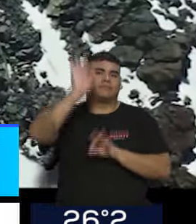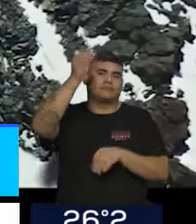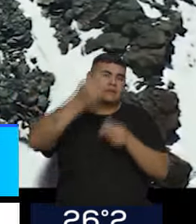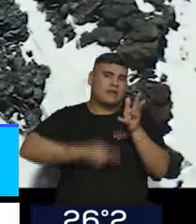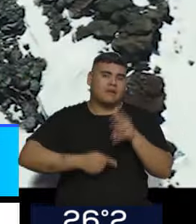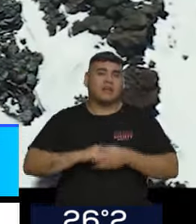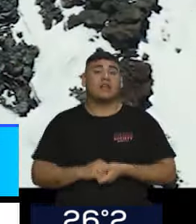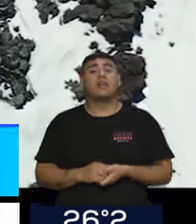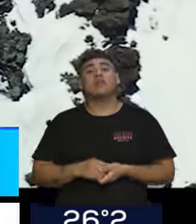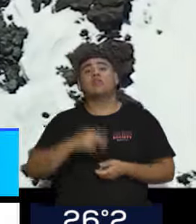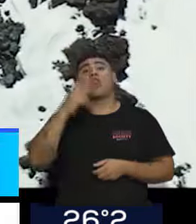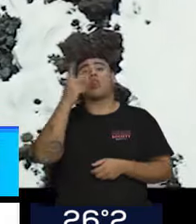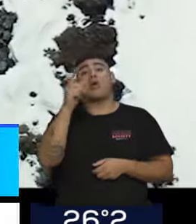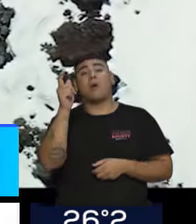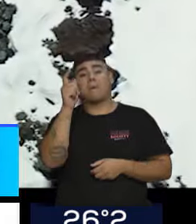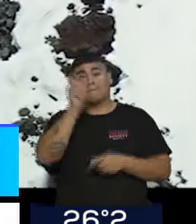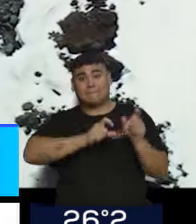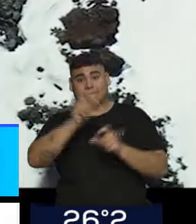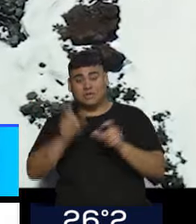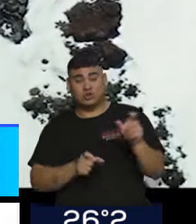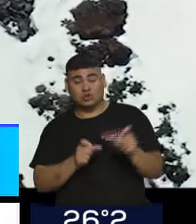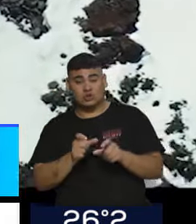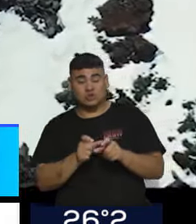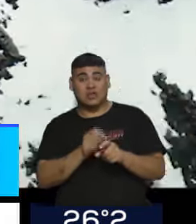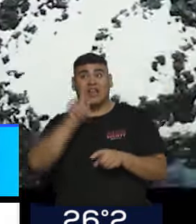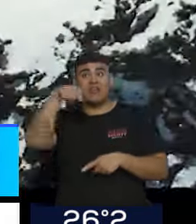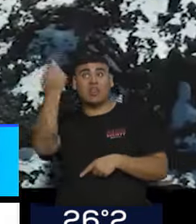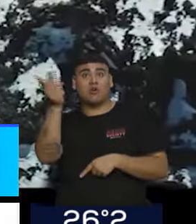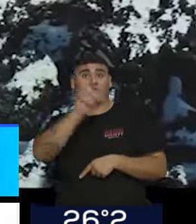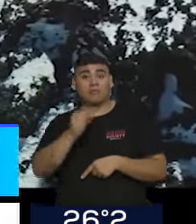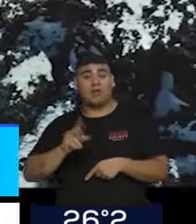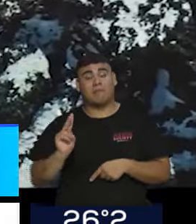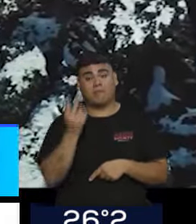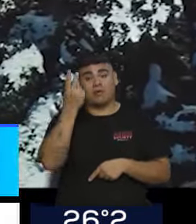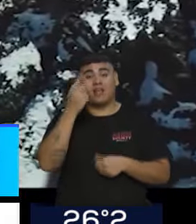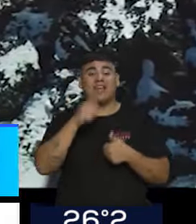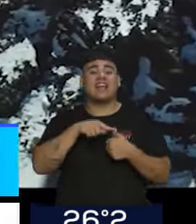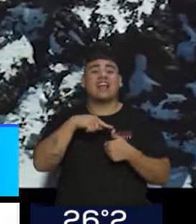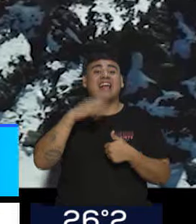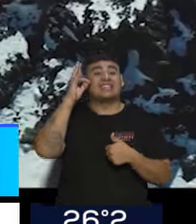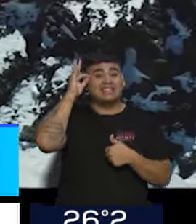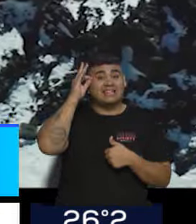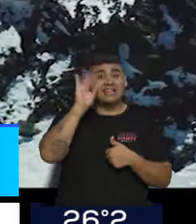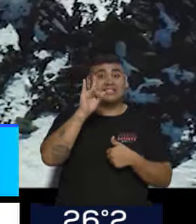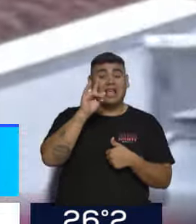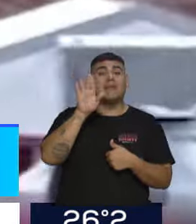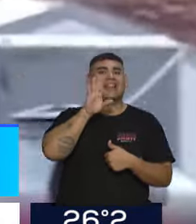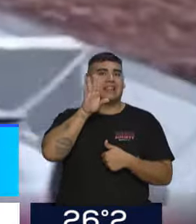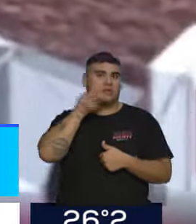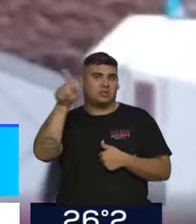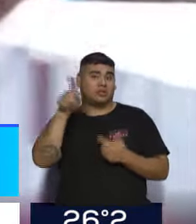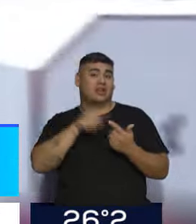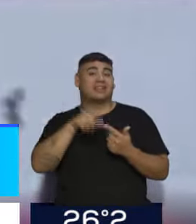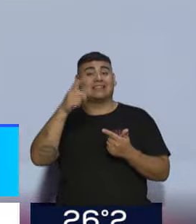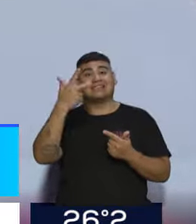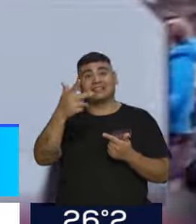la temporada, dos andinistas extranjeros fallecieron. El 30 de diciembre fue un turista estadounidense, mientras que el 3 de enero